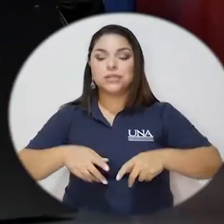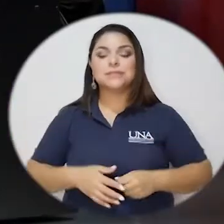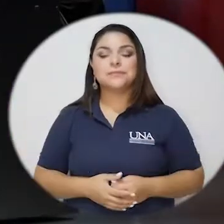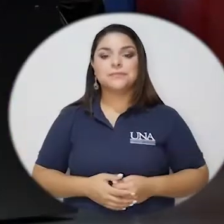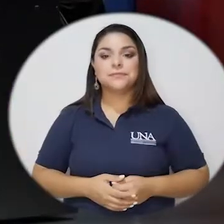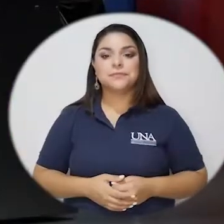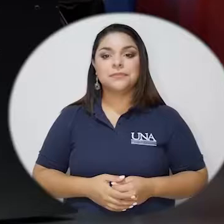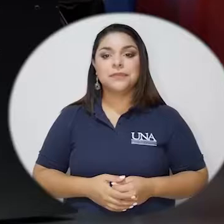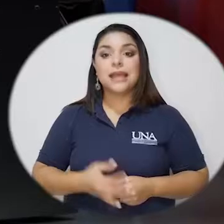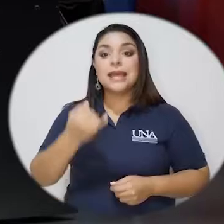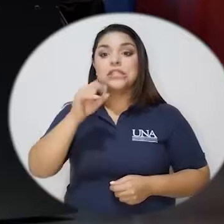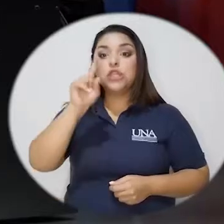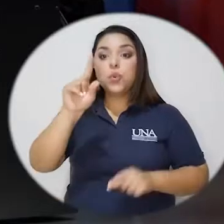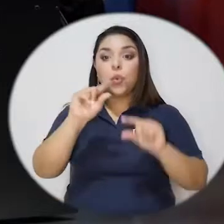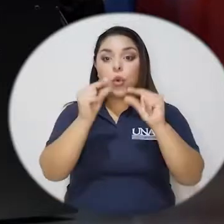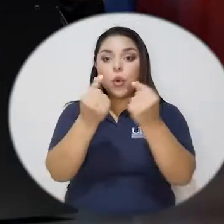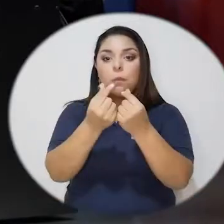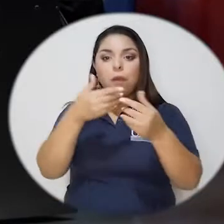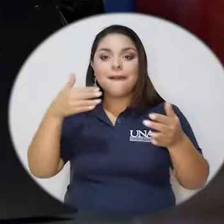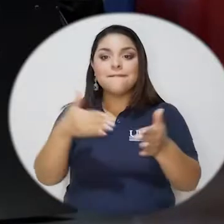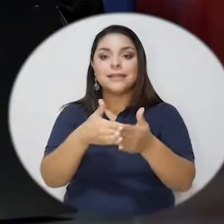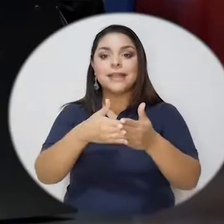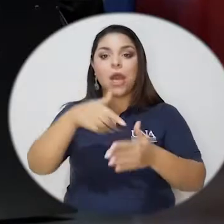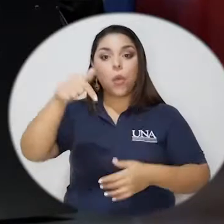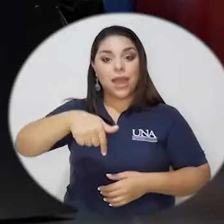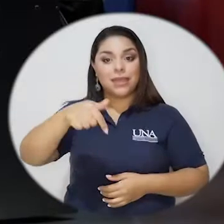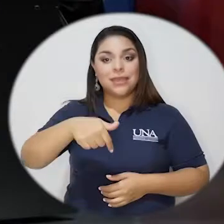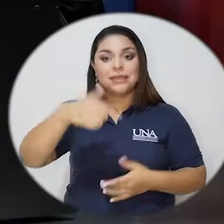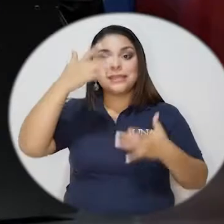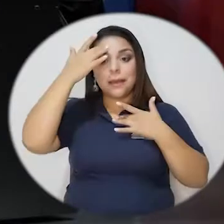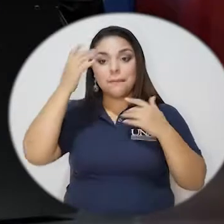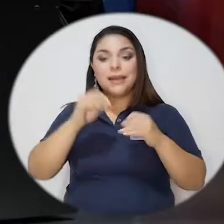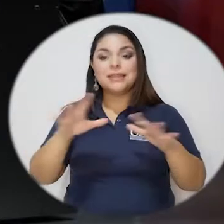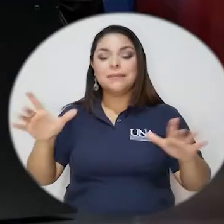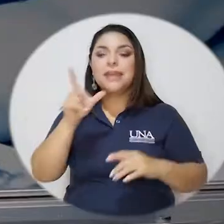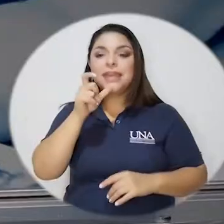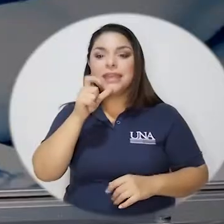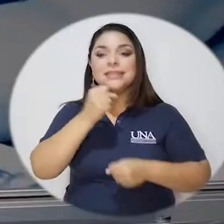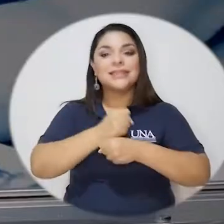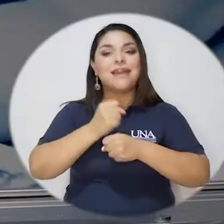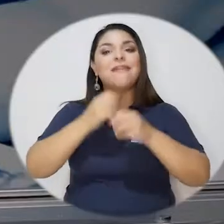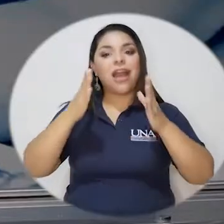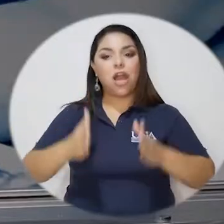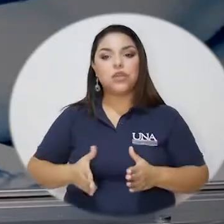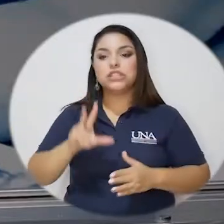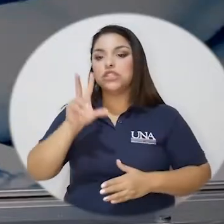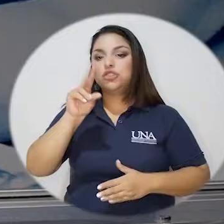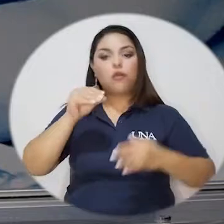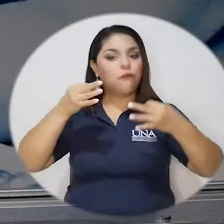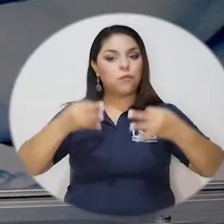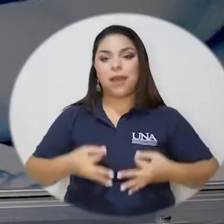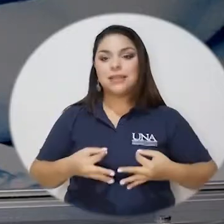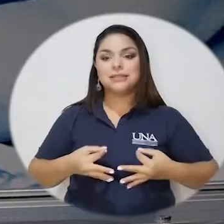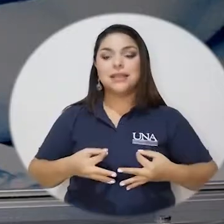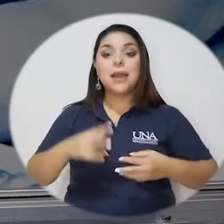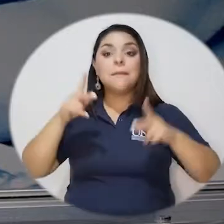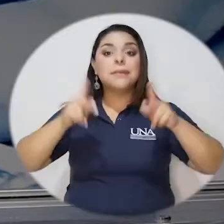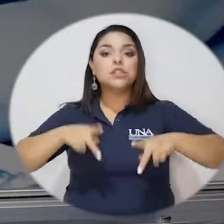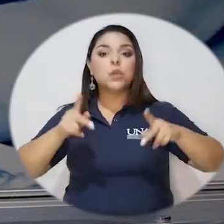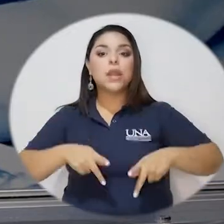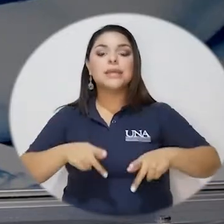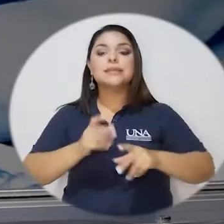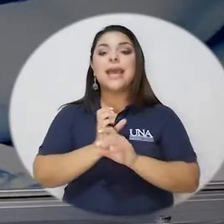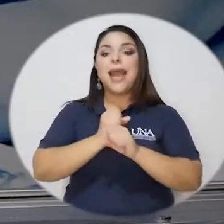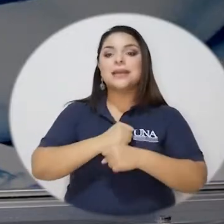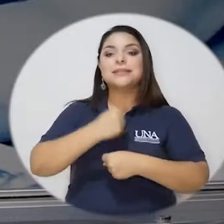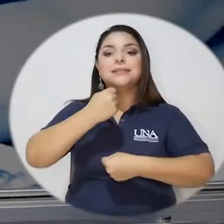personas. Si hay un grupo que salió afectado aquí en esta pandemia, ha sido los trabajadores informales, la gente